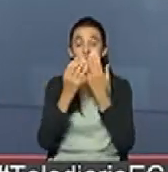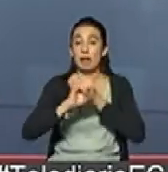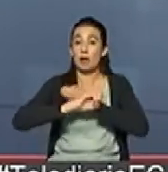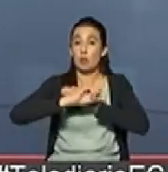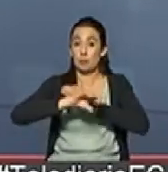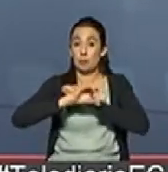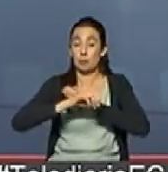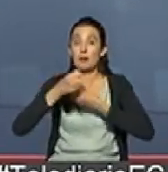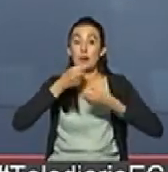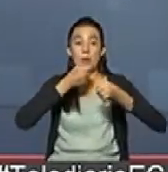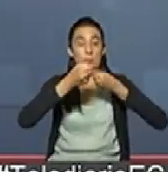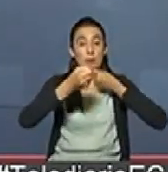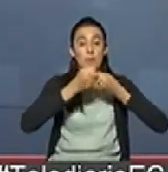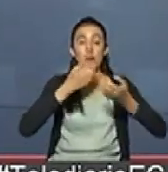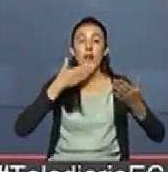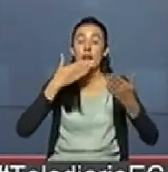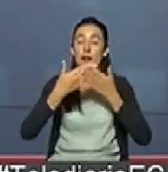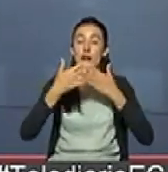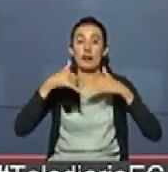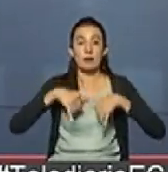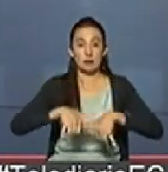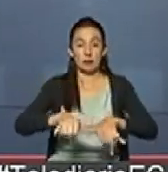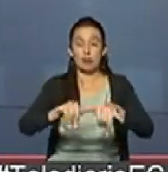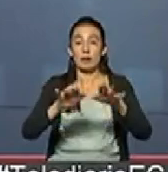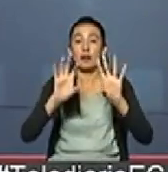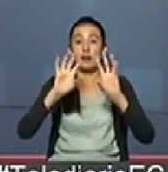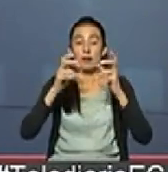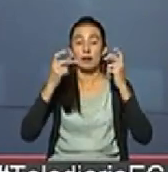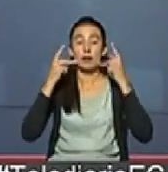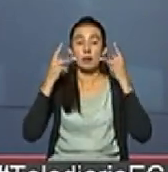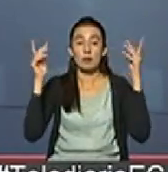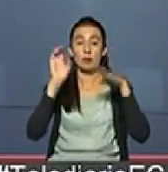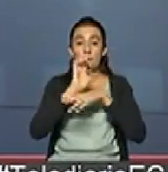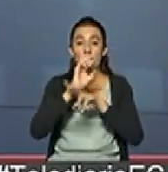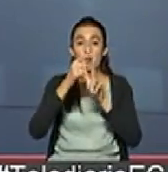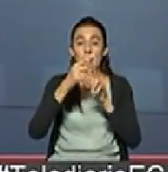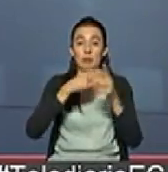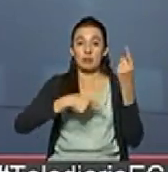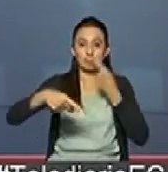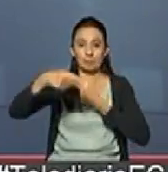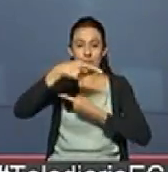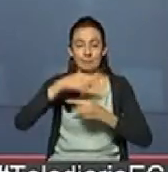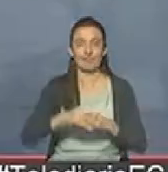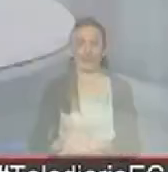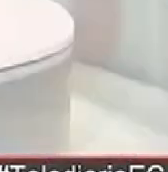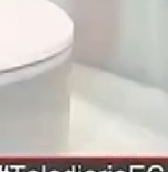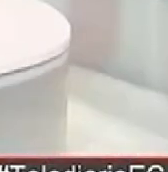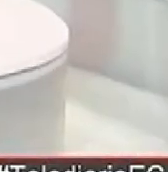pausa en Primera Impresión. Gracias por acompañarnos en Pública FM, Ecuador TV y Gamavisión. Volvemos enseguida.